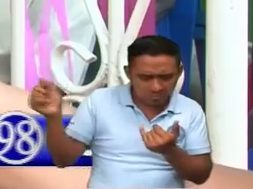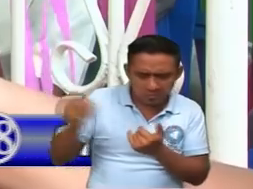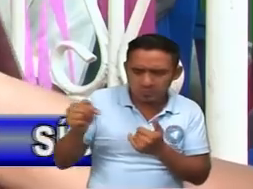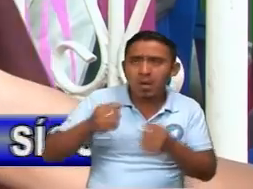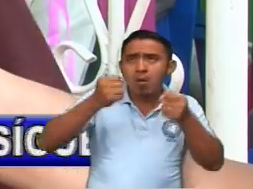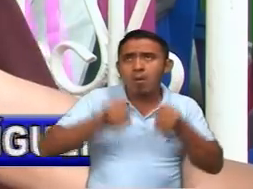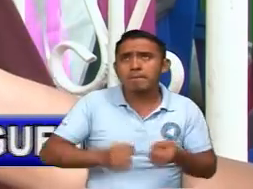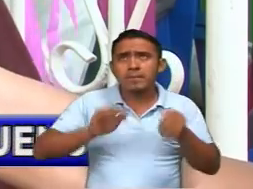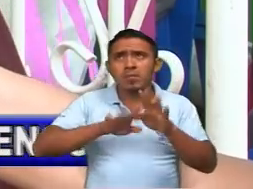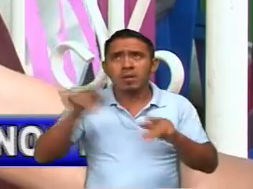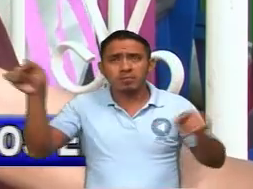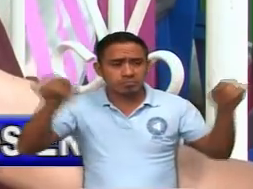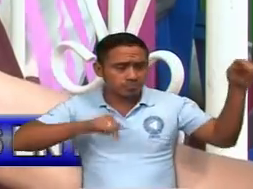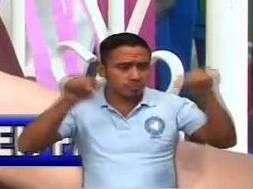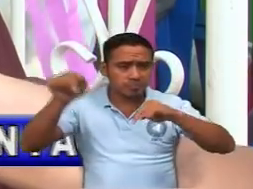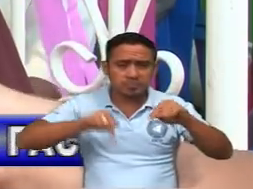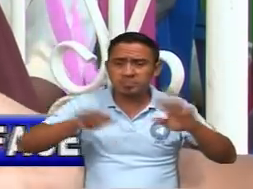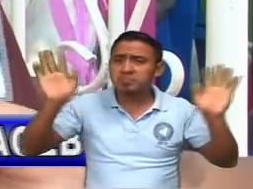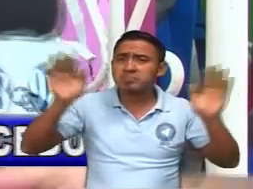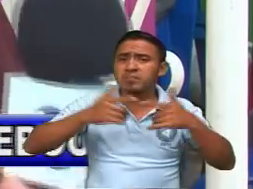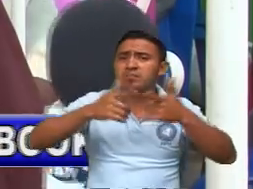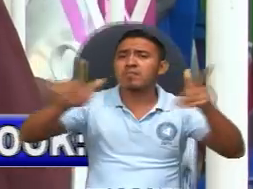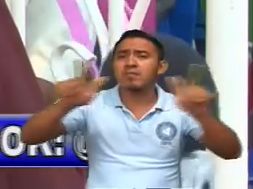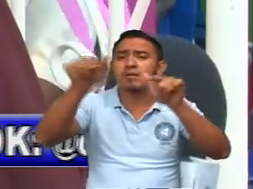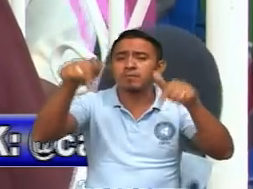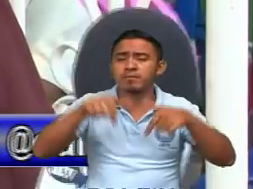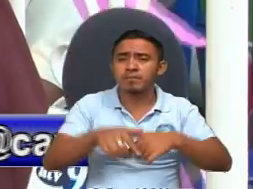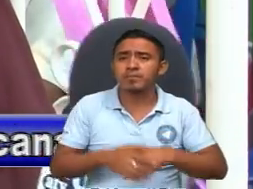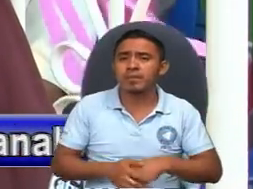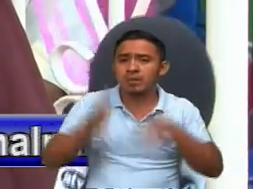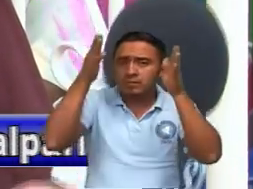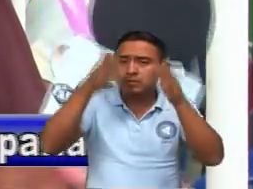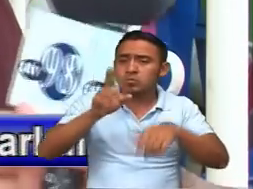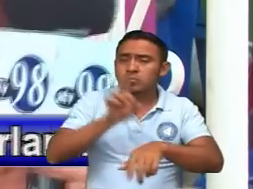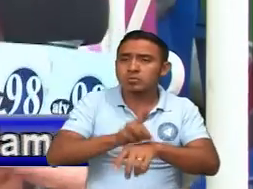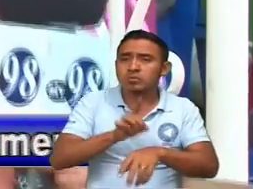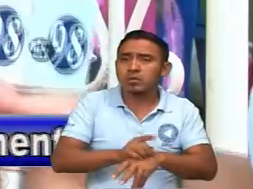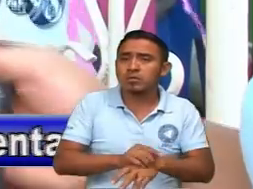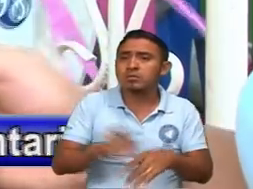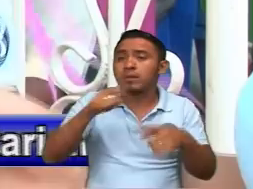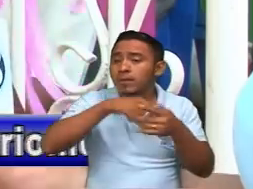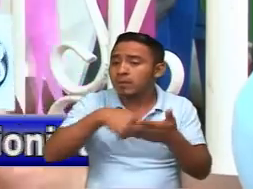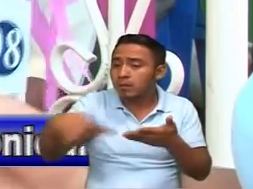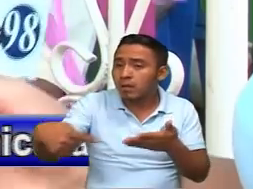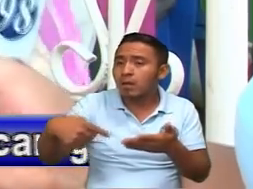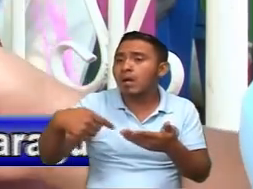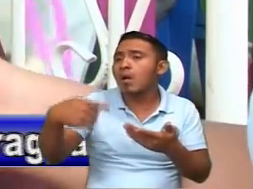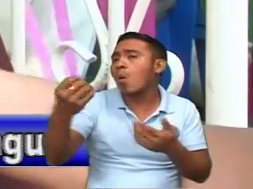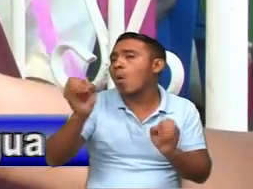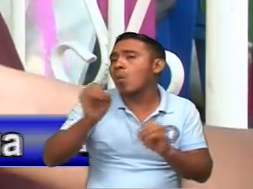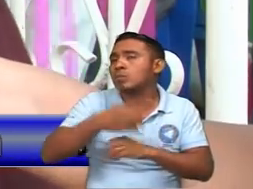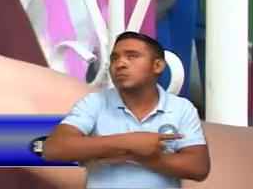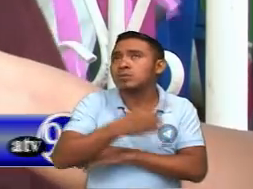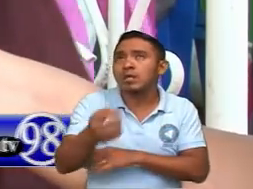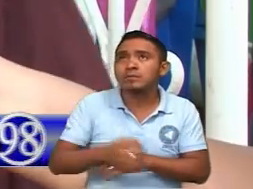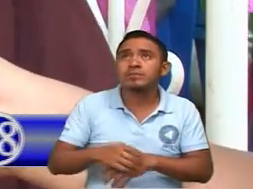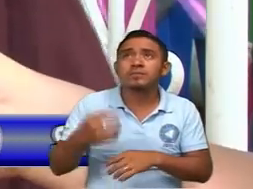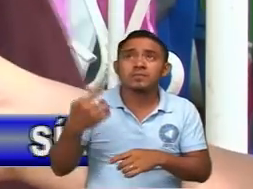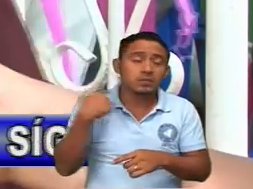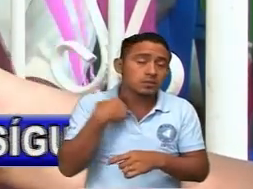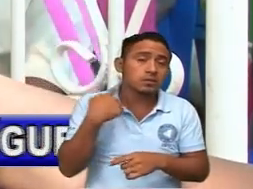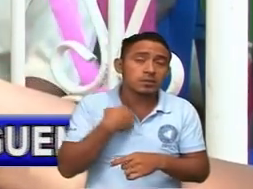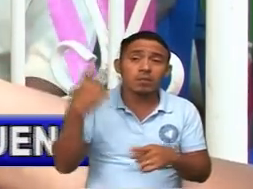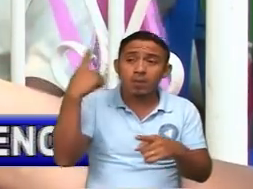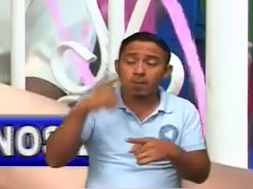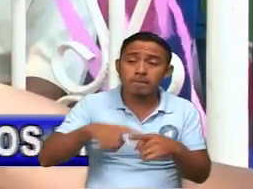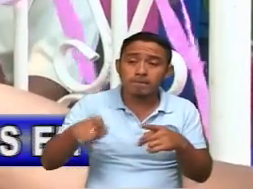Hombres y mujeres, pues. ¿Y estas atenciones médicas que son semanales, hay días definidos? Sí, cada mes